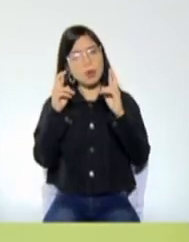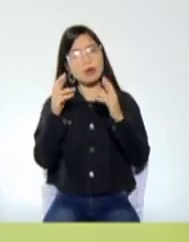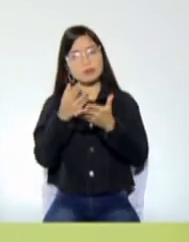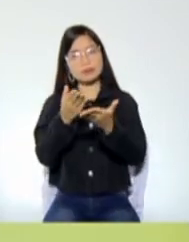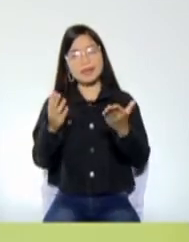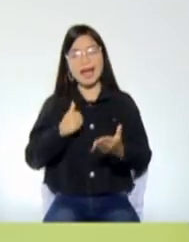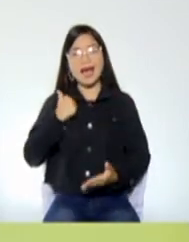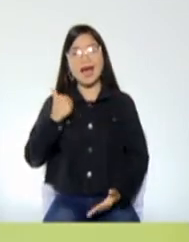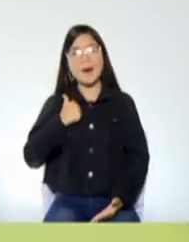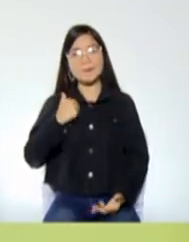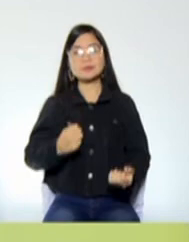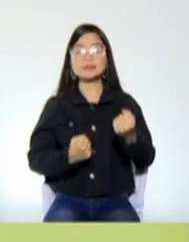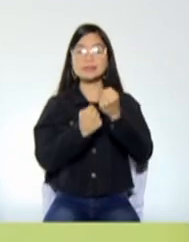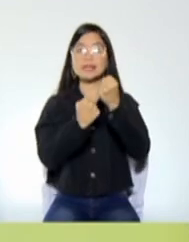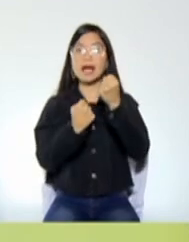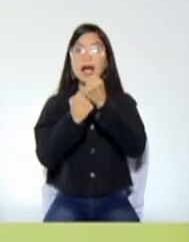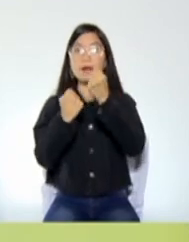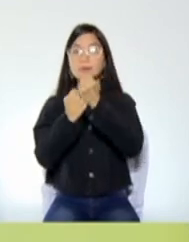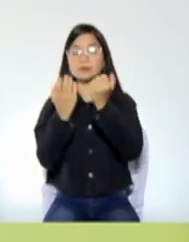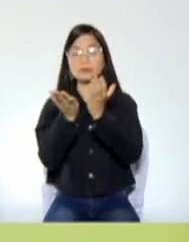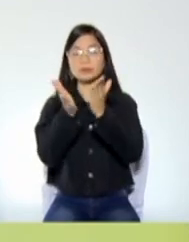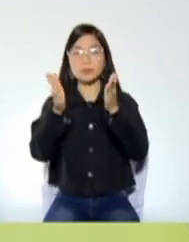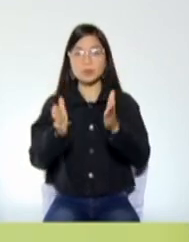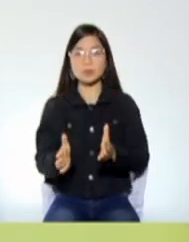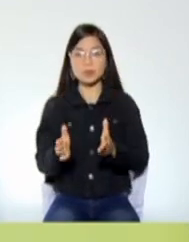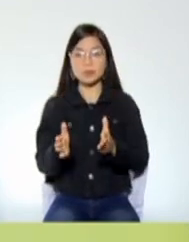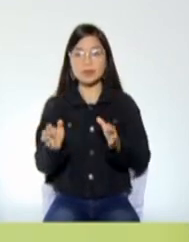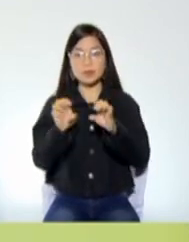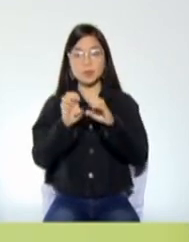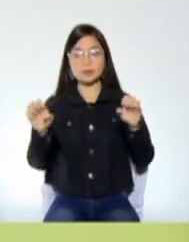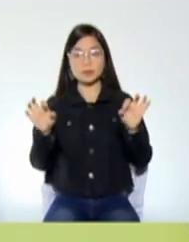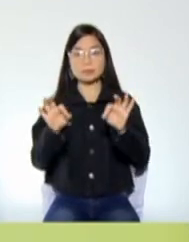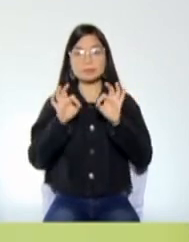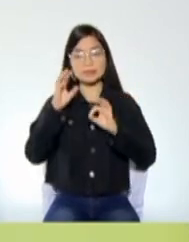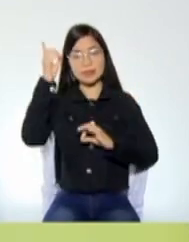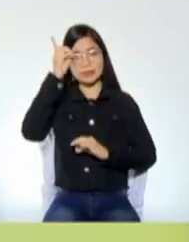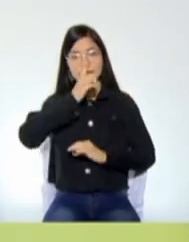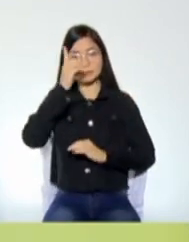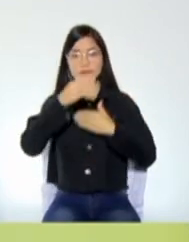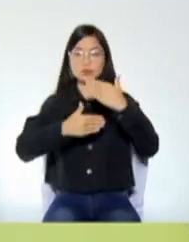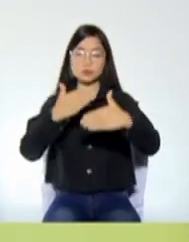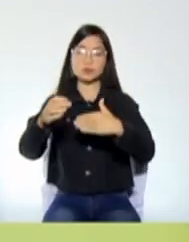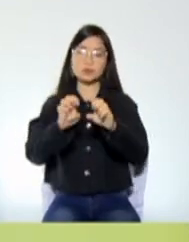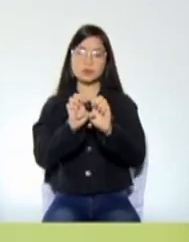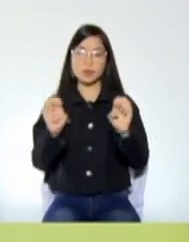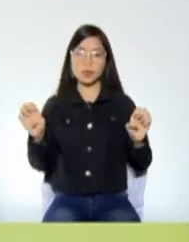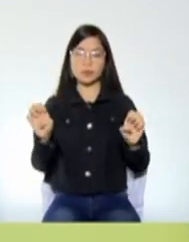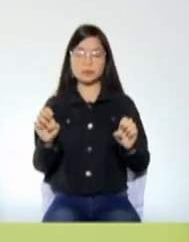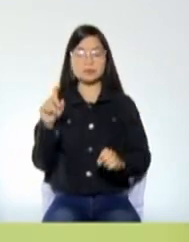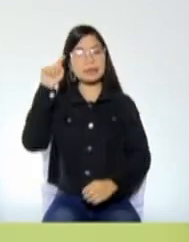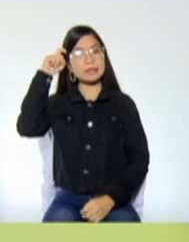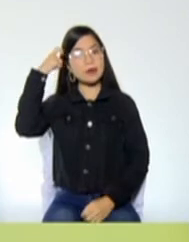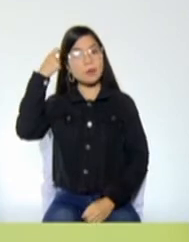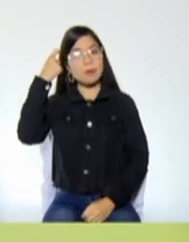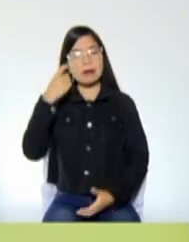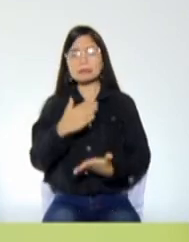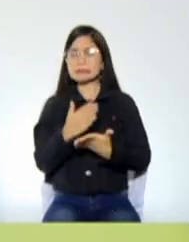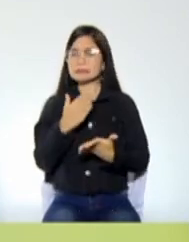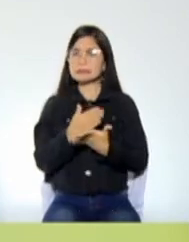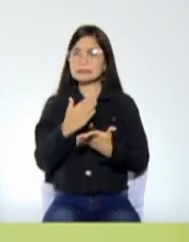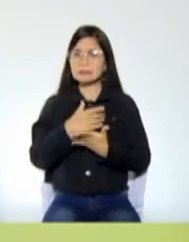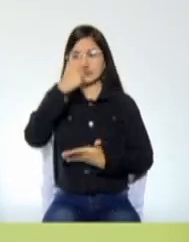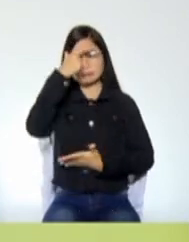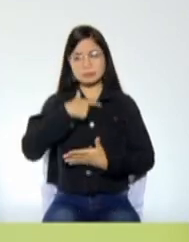utilidad para poder apoyar a los estudiantes con necesidades educativas especiales y o con discapacidad en sus procesos educativos. Y recordando siempre,